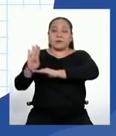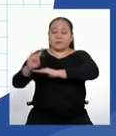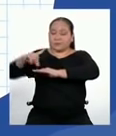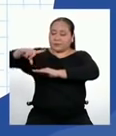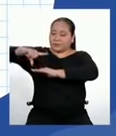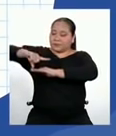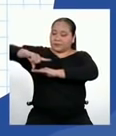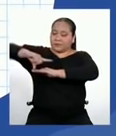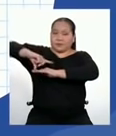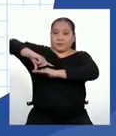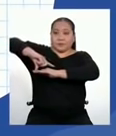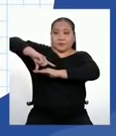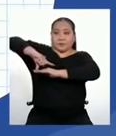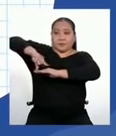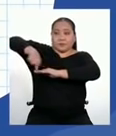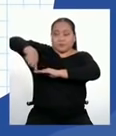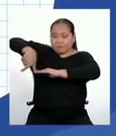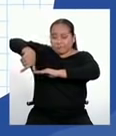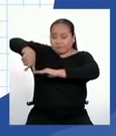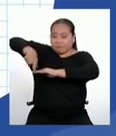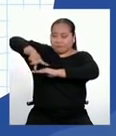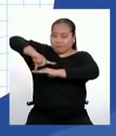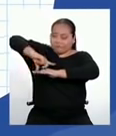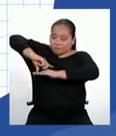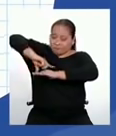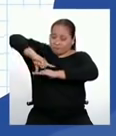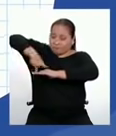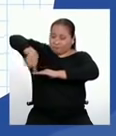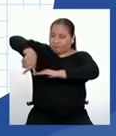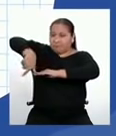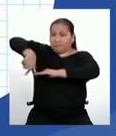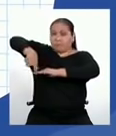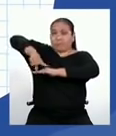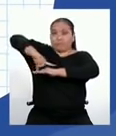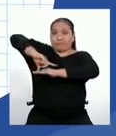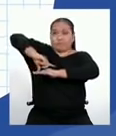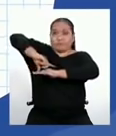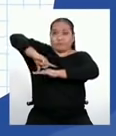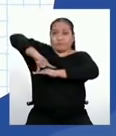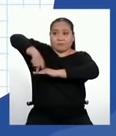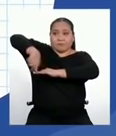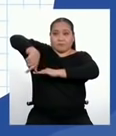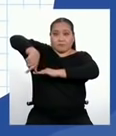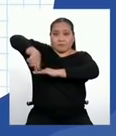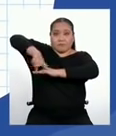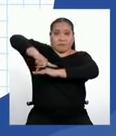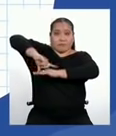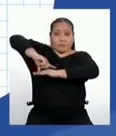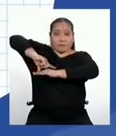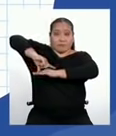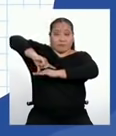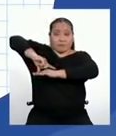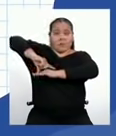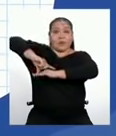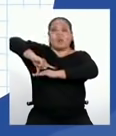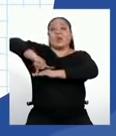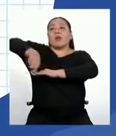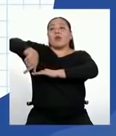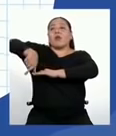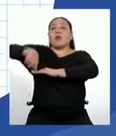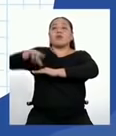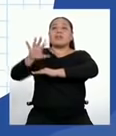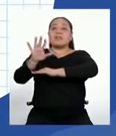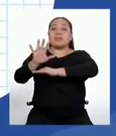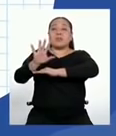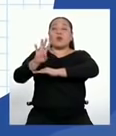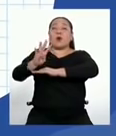del segmento AB. Concentro en el punto B del segmento AB, trazamos una circunferencia con radio de